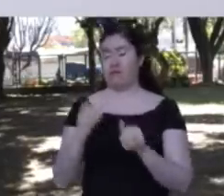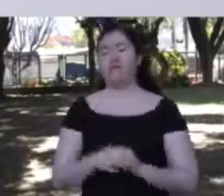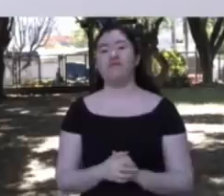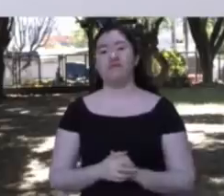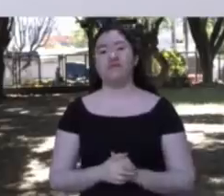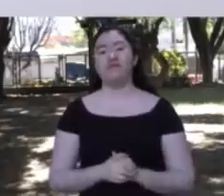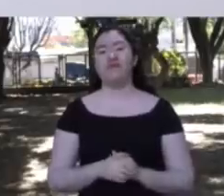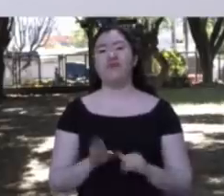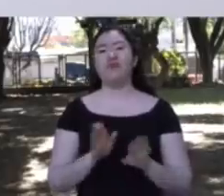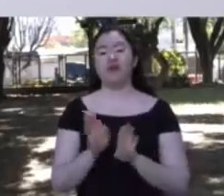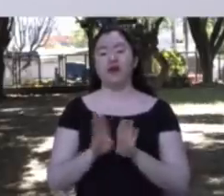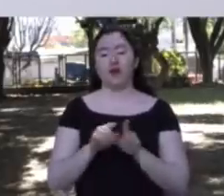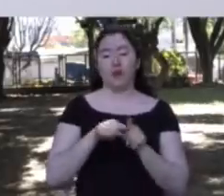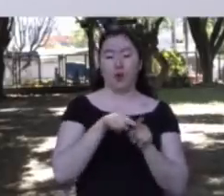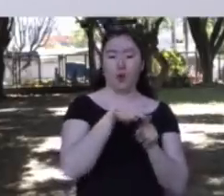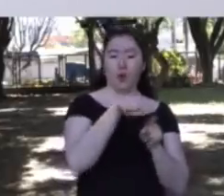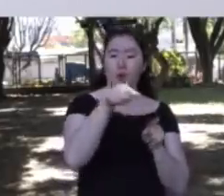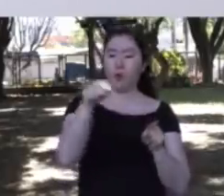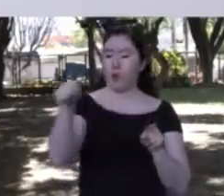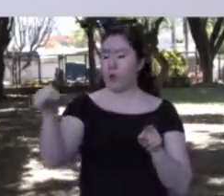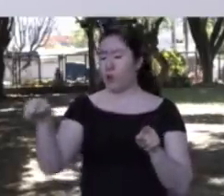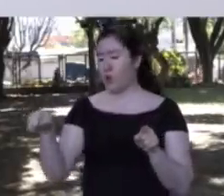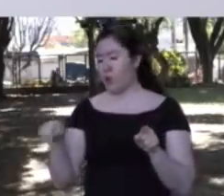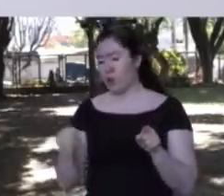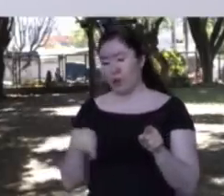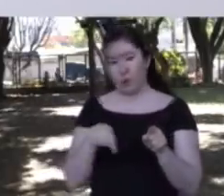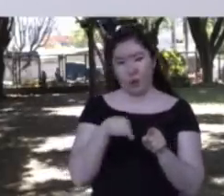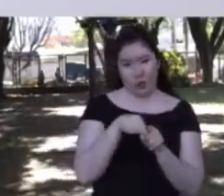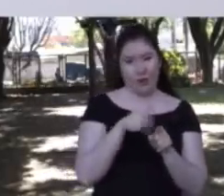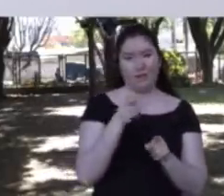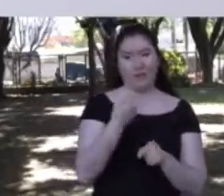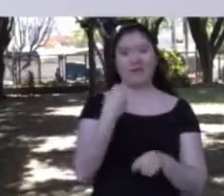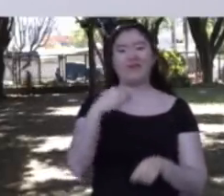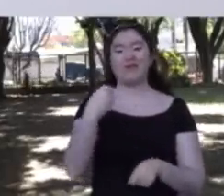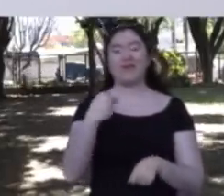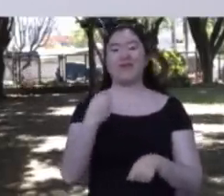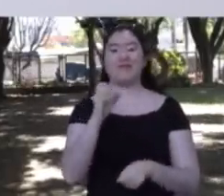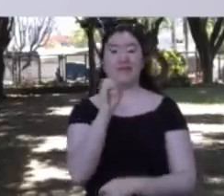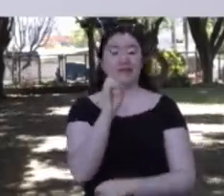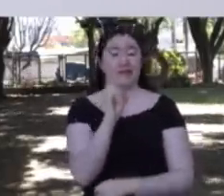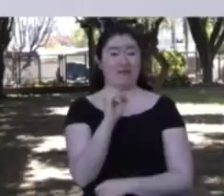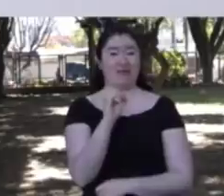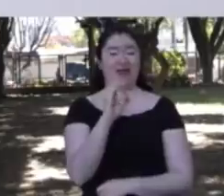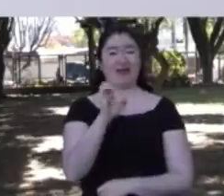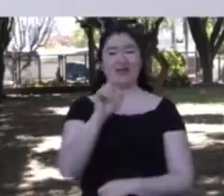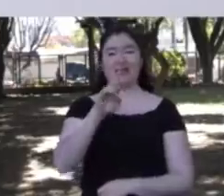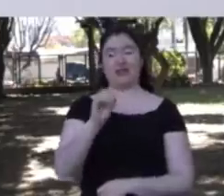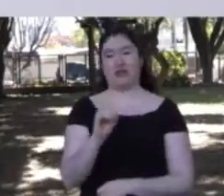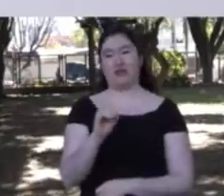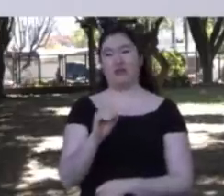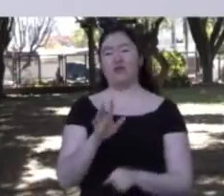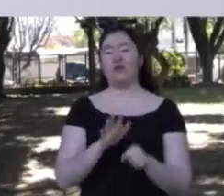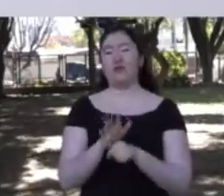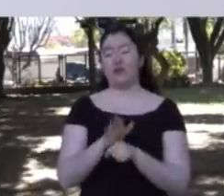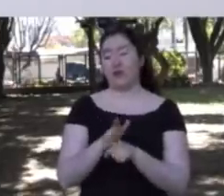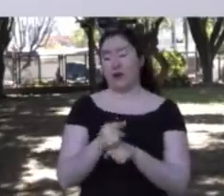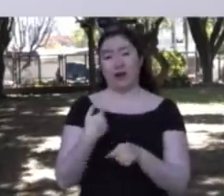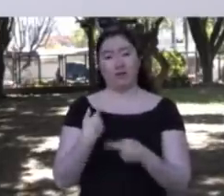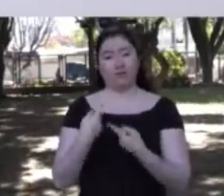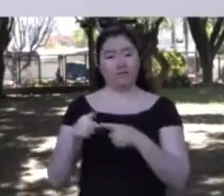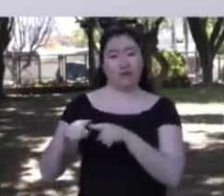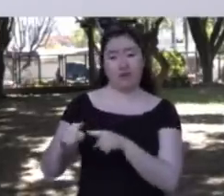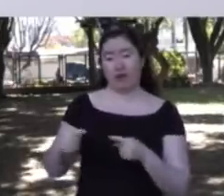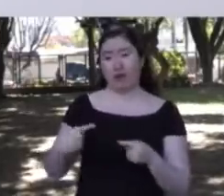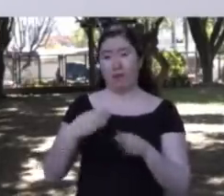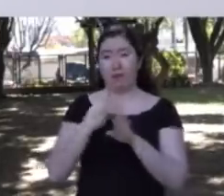dar toda la vuelta sobre el circuito interior, por eso le llamamos la línea 0, y que va a permitir la interconectividad entre las distintas líneas